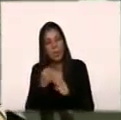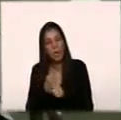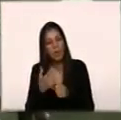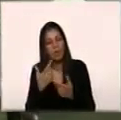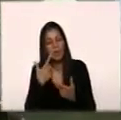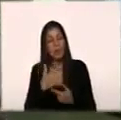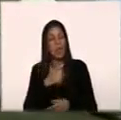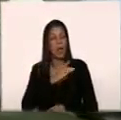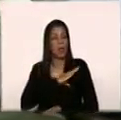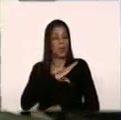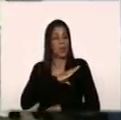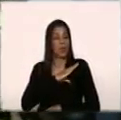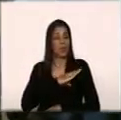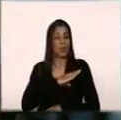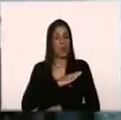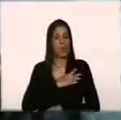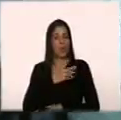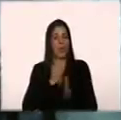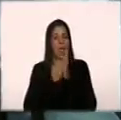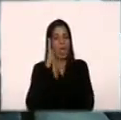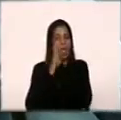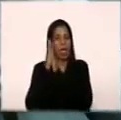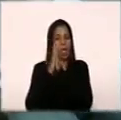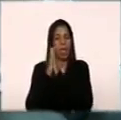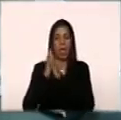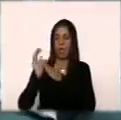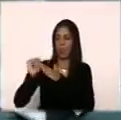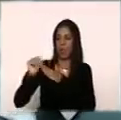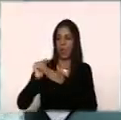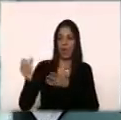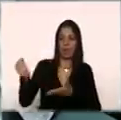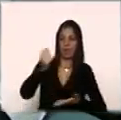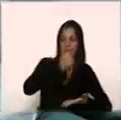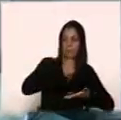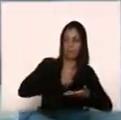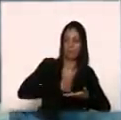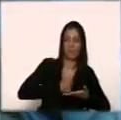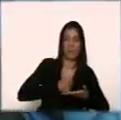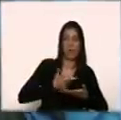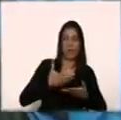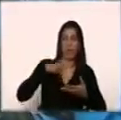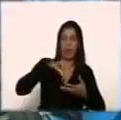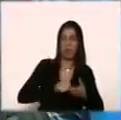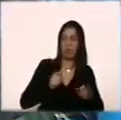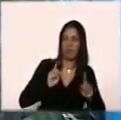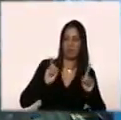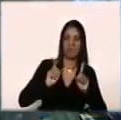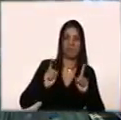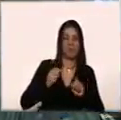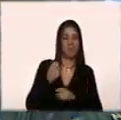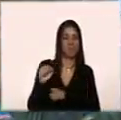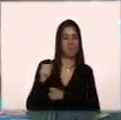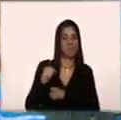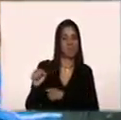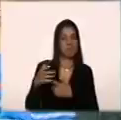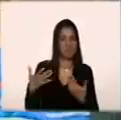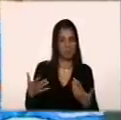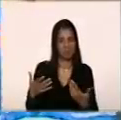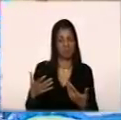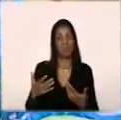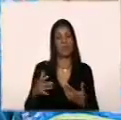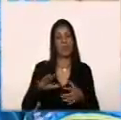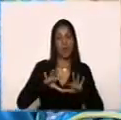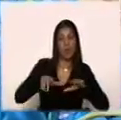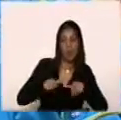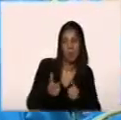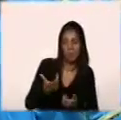empresarios inescrupulosos que le dan dólares, por ejemplo, y luego no compran las materias primas para las cuales se le otorgaron las divisas, o